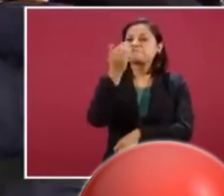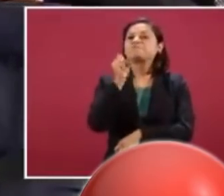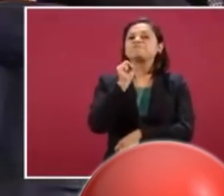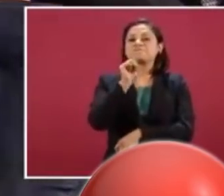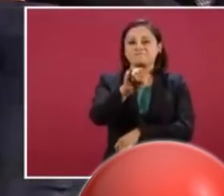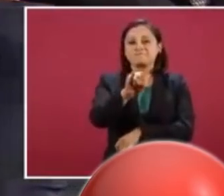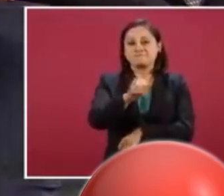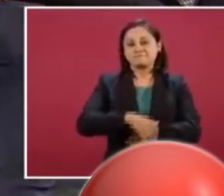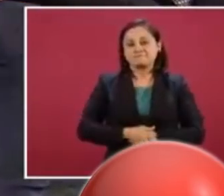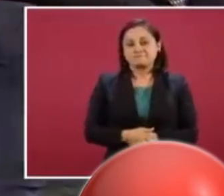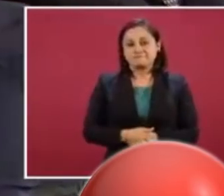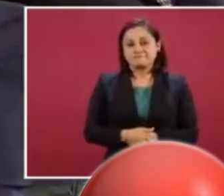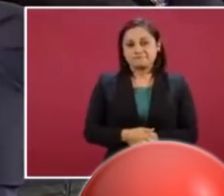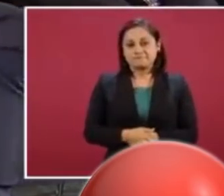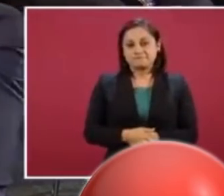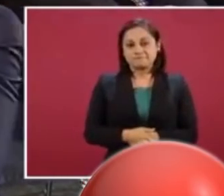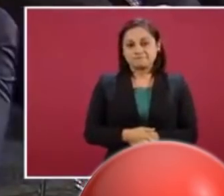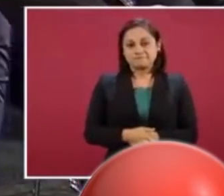hay